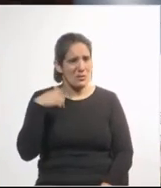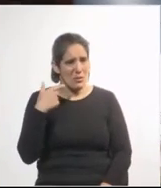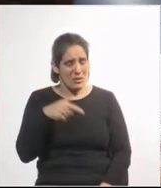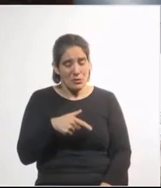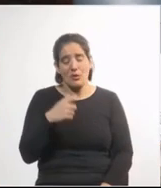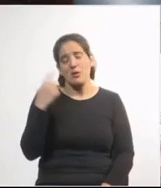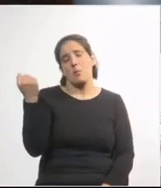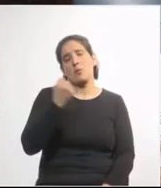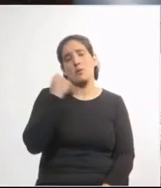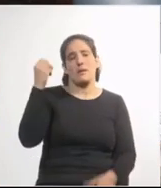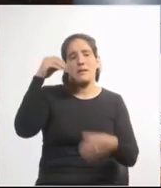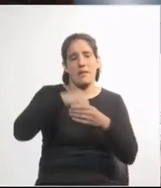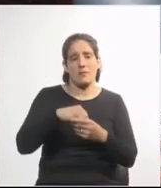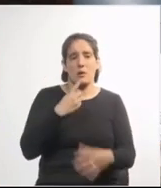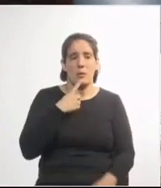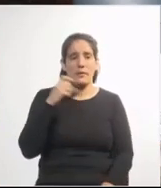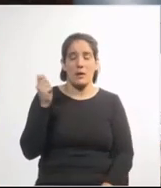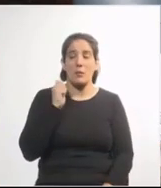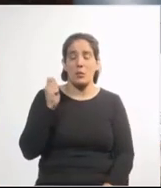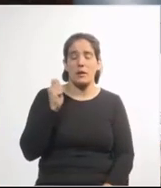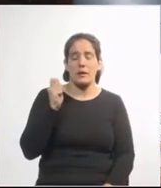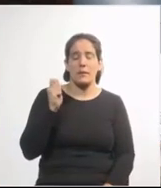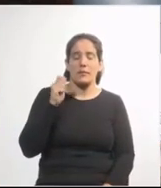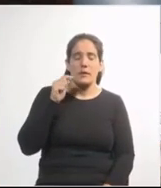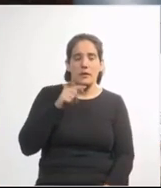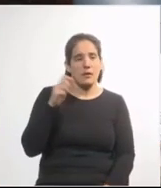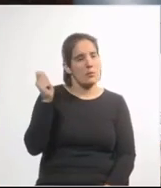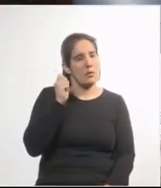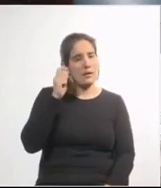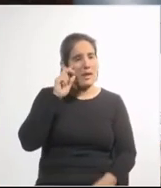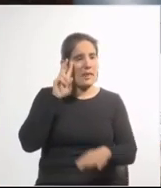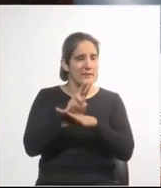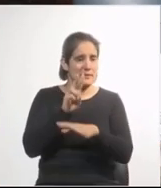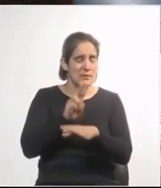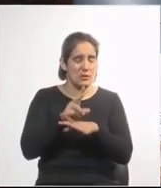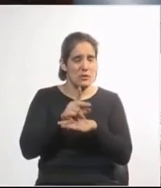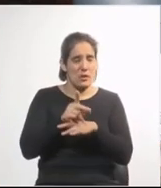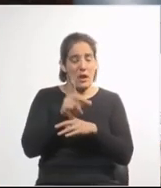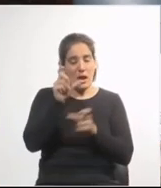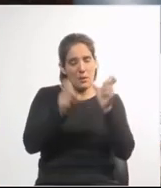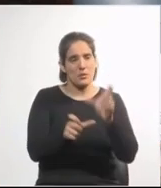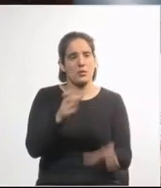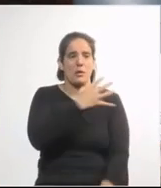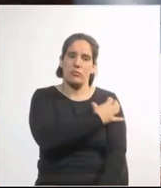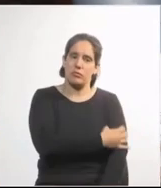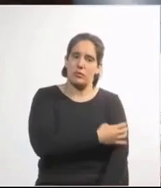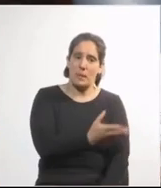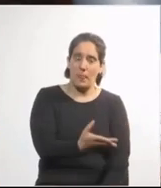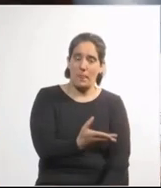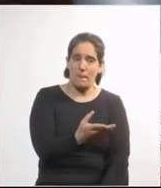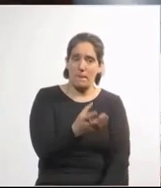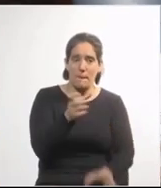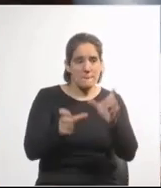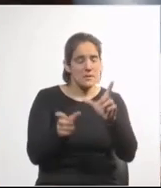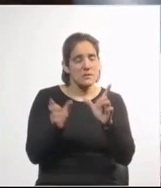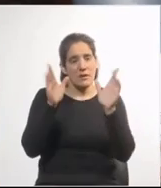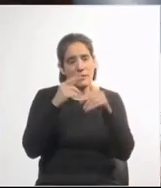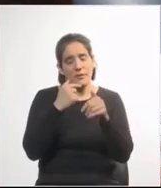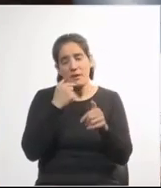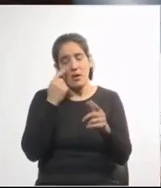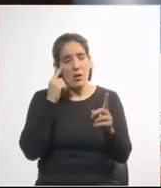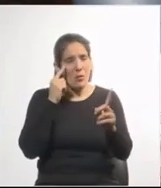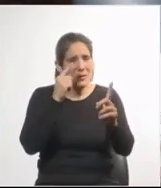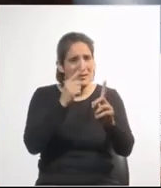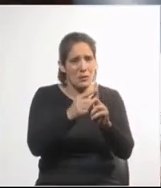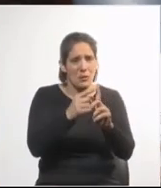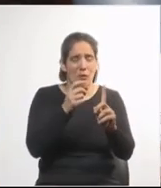los ámbitos, pero muy especialmente en las políticas de atención hacia la población vulnerada. La gente no solo debe ser objeto